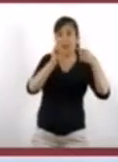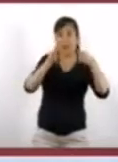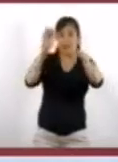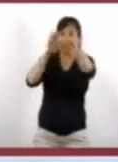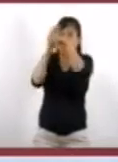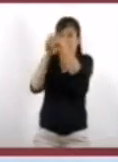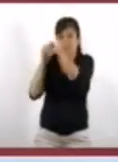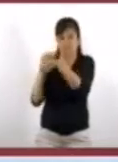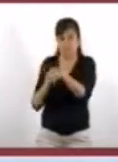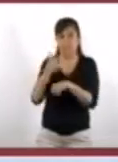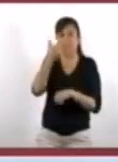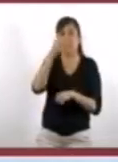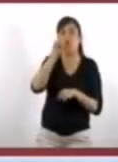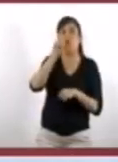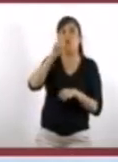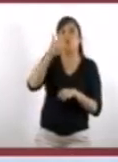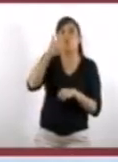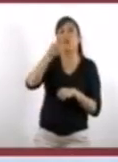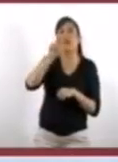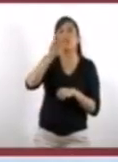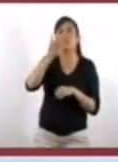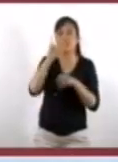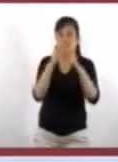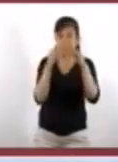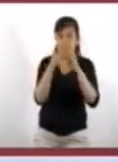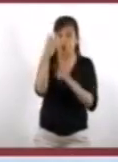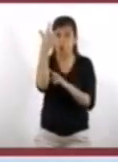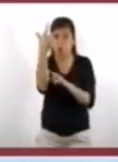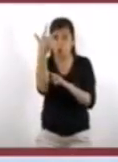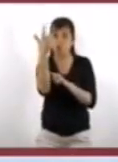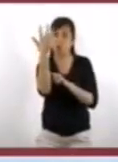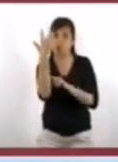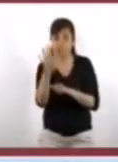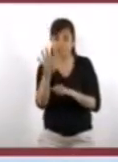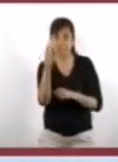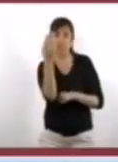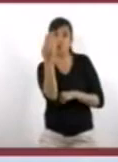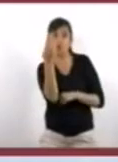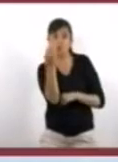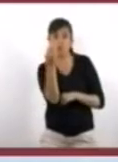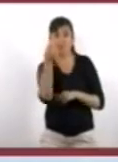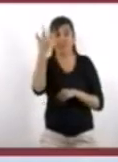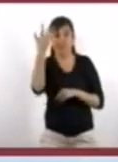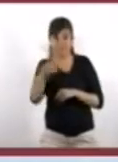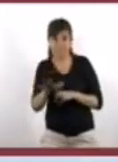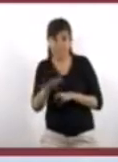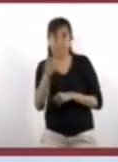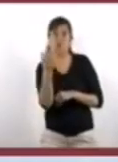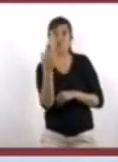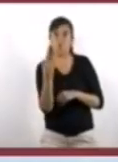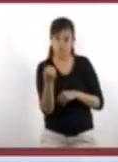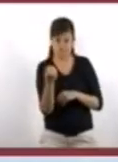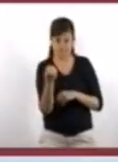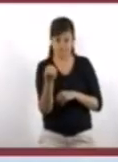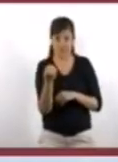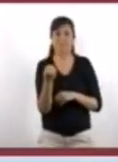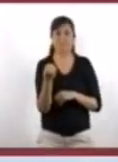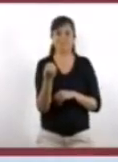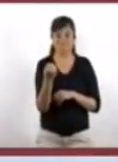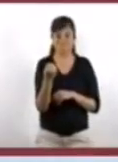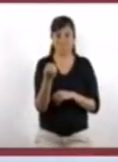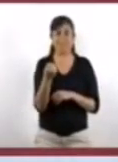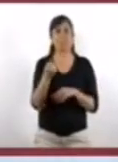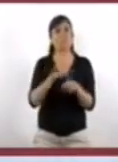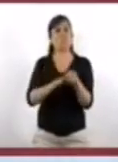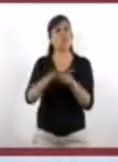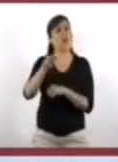siguientes calificaciones en geografía: 8, 10, 9, 10 y 9.